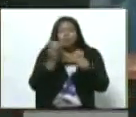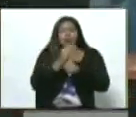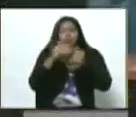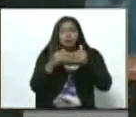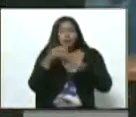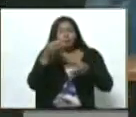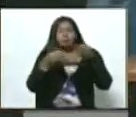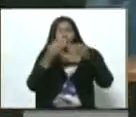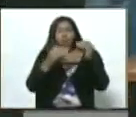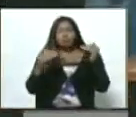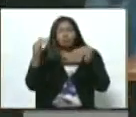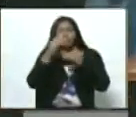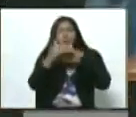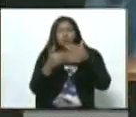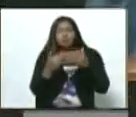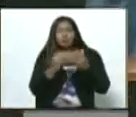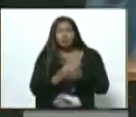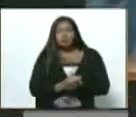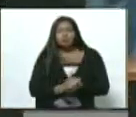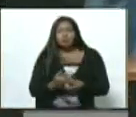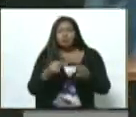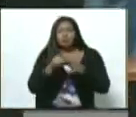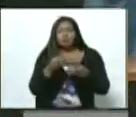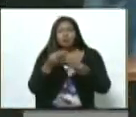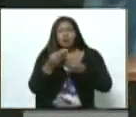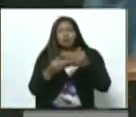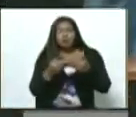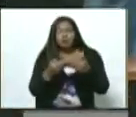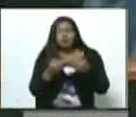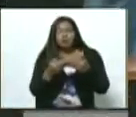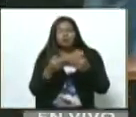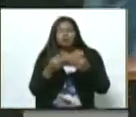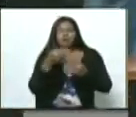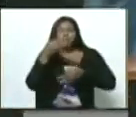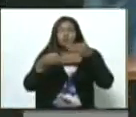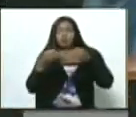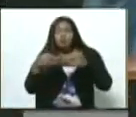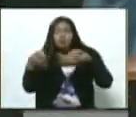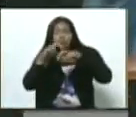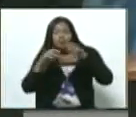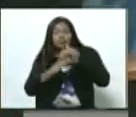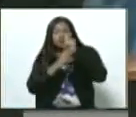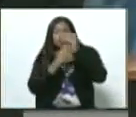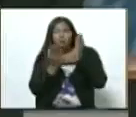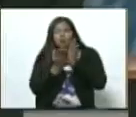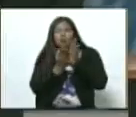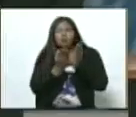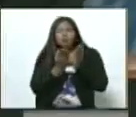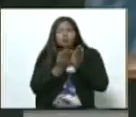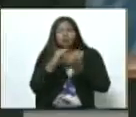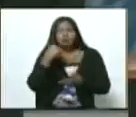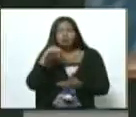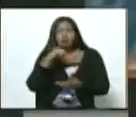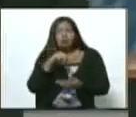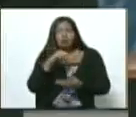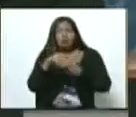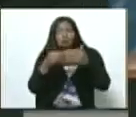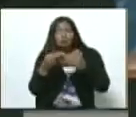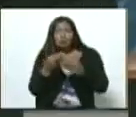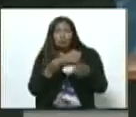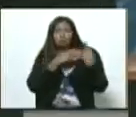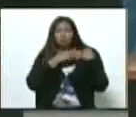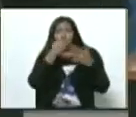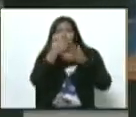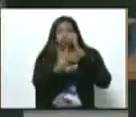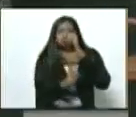Supremo de Justicia, así como también inspector de tribunales o también el director de la Escuela Nacional de Magistratura. Son los cargos que